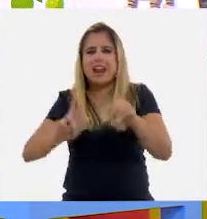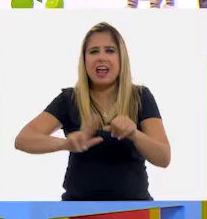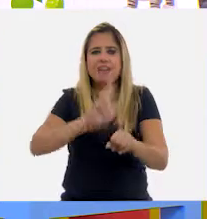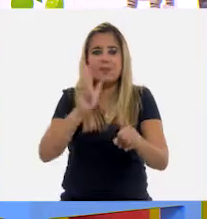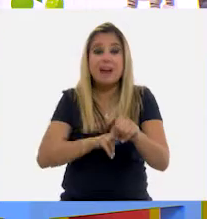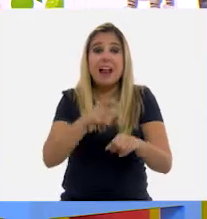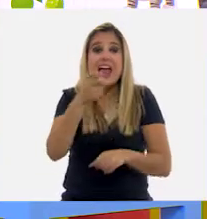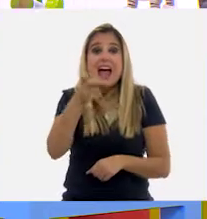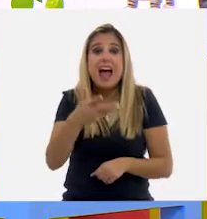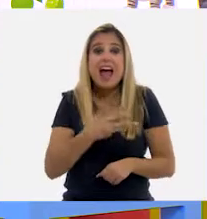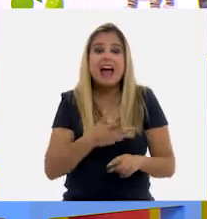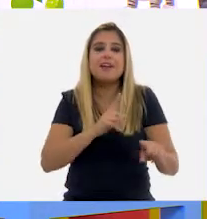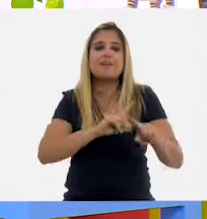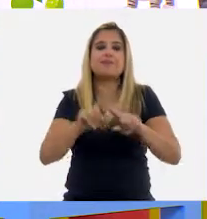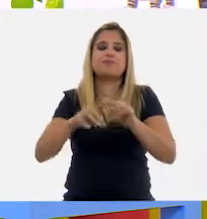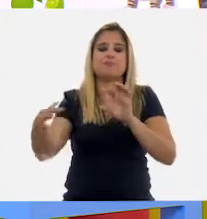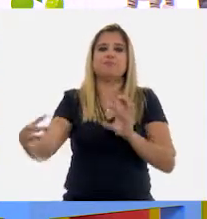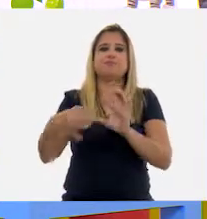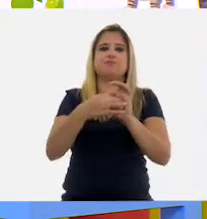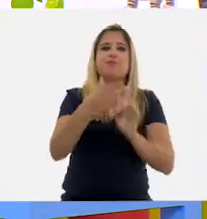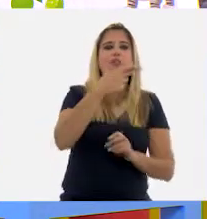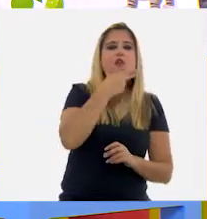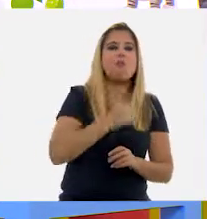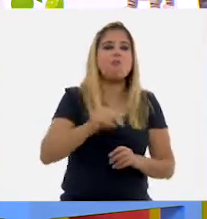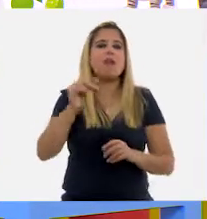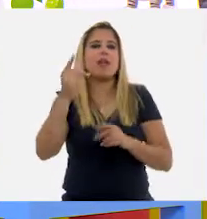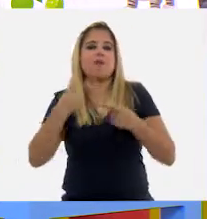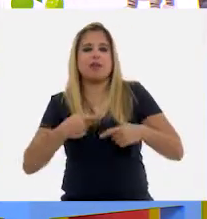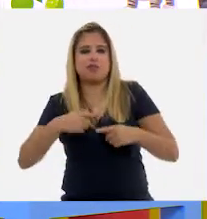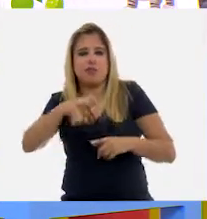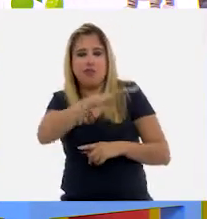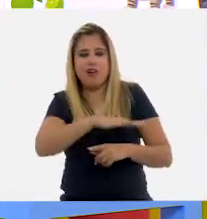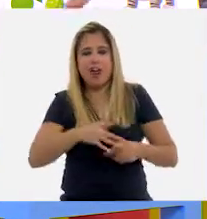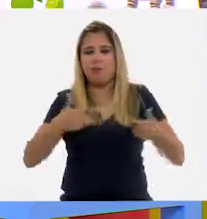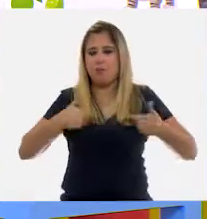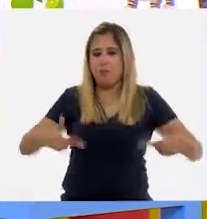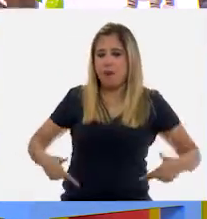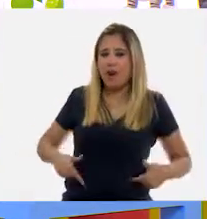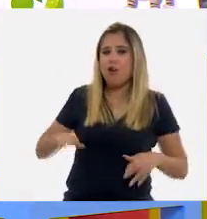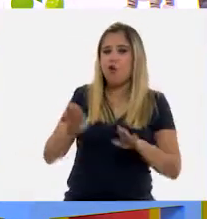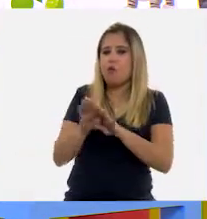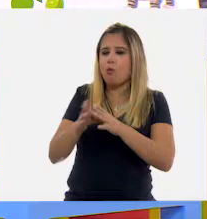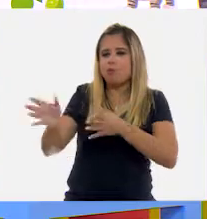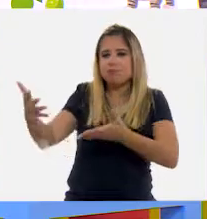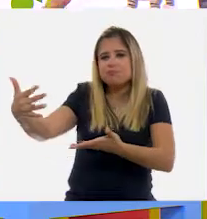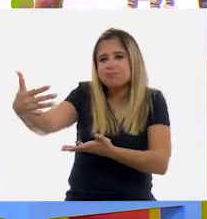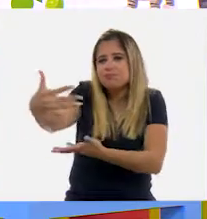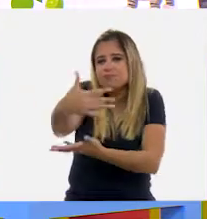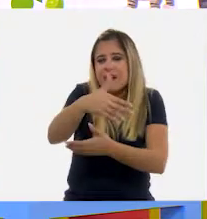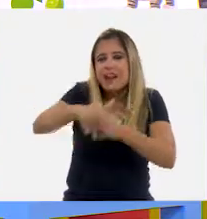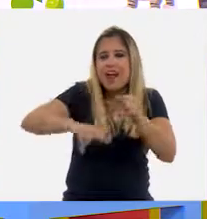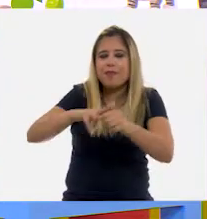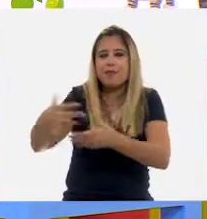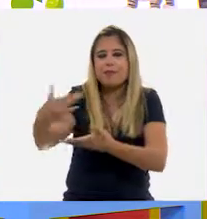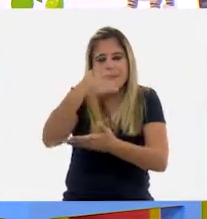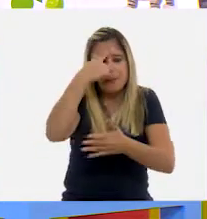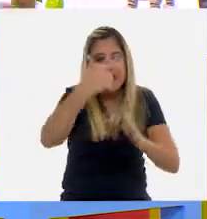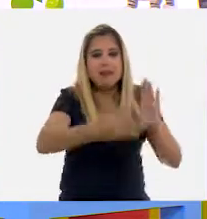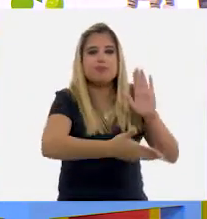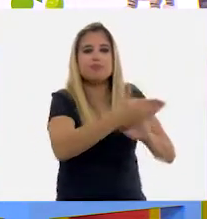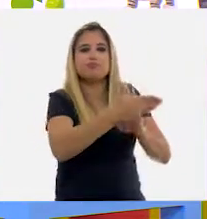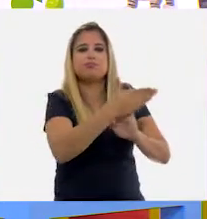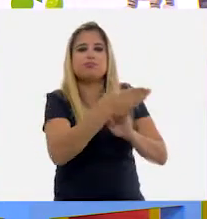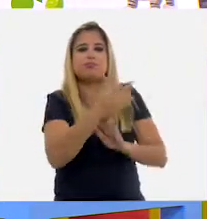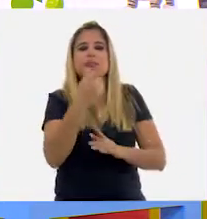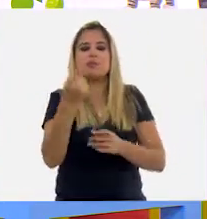esa relación muy estrecha entre el hombre y la naturaleza, porque de ahí obtenemos el material que nos provee